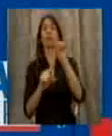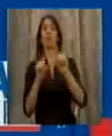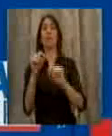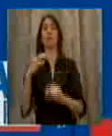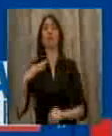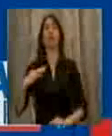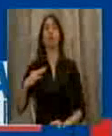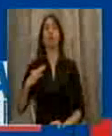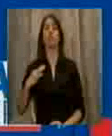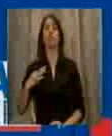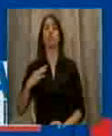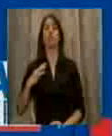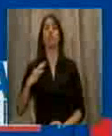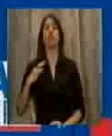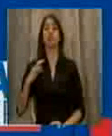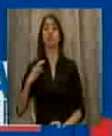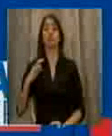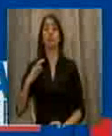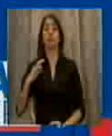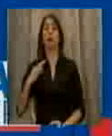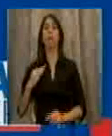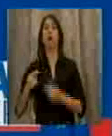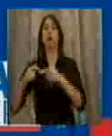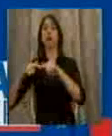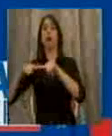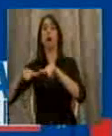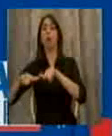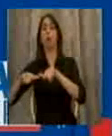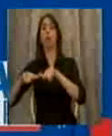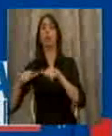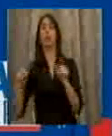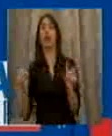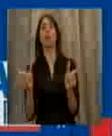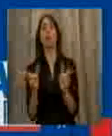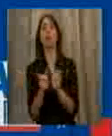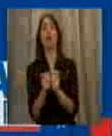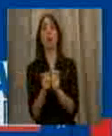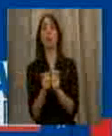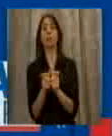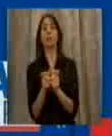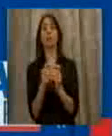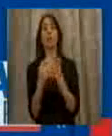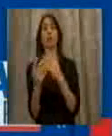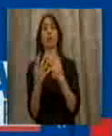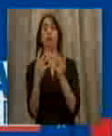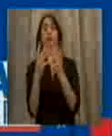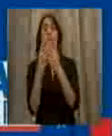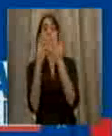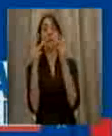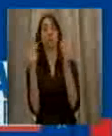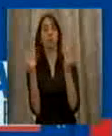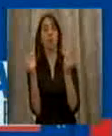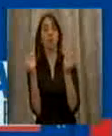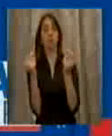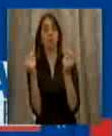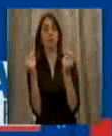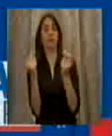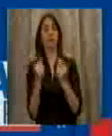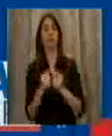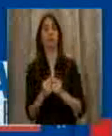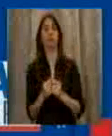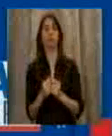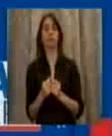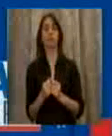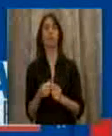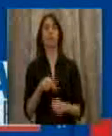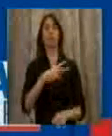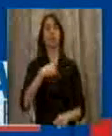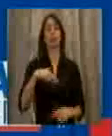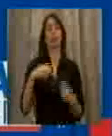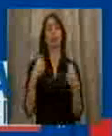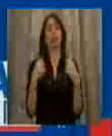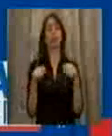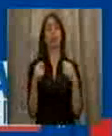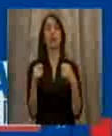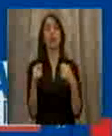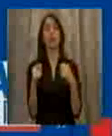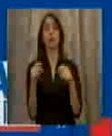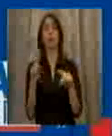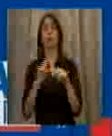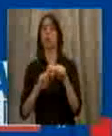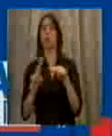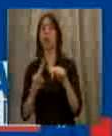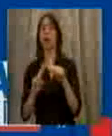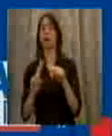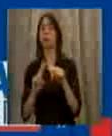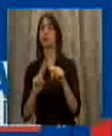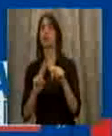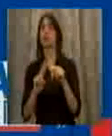y la unidad de la Comisión de Transparencia, en donde tratamos de no solamente de hacer